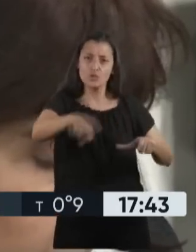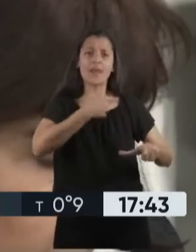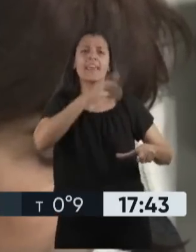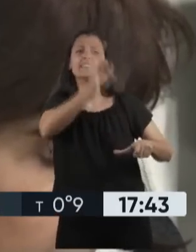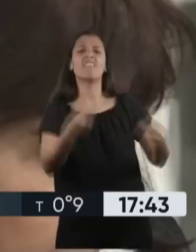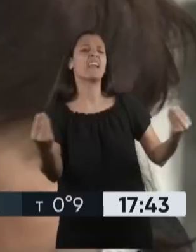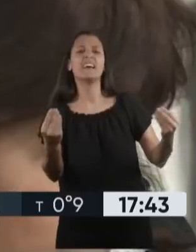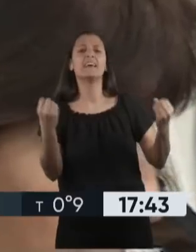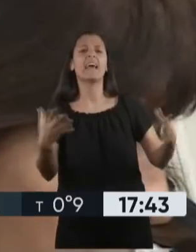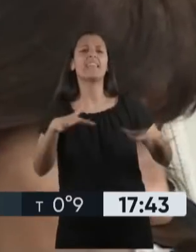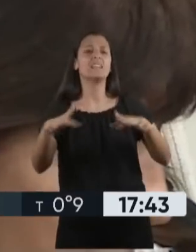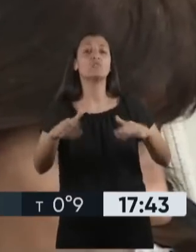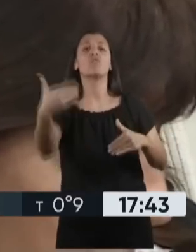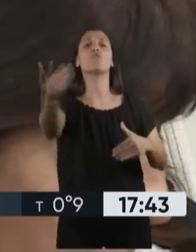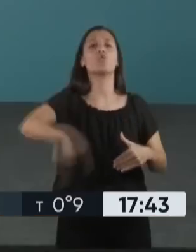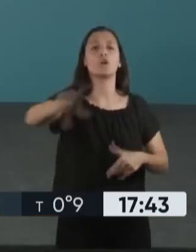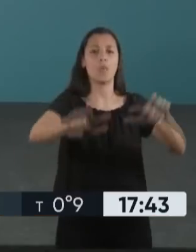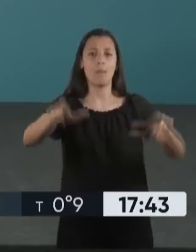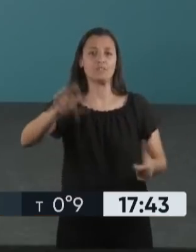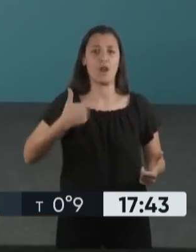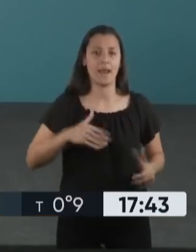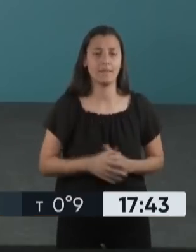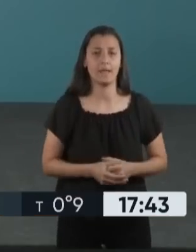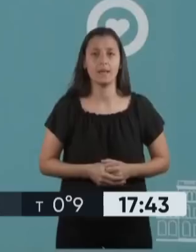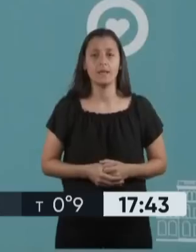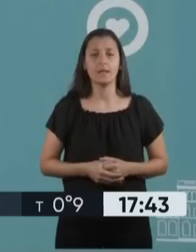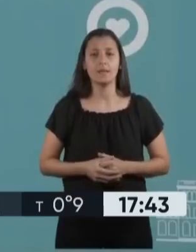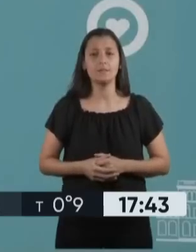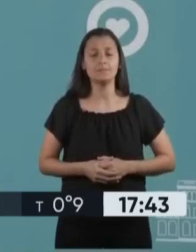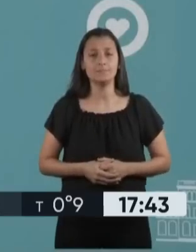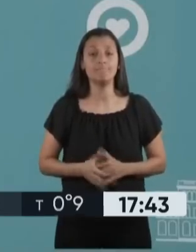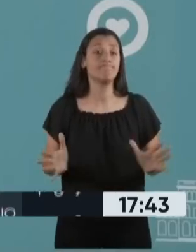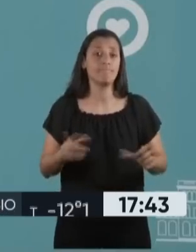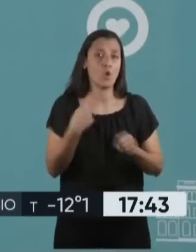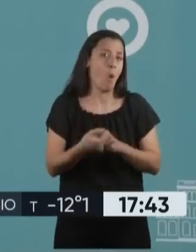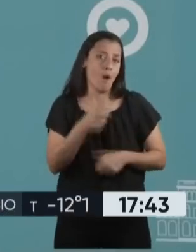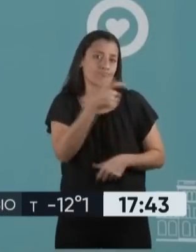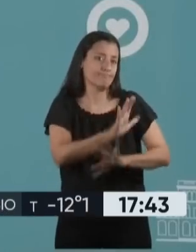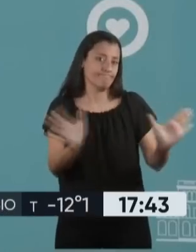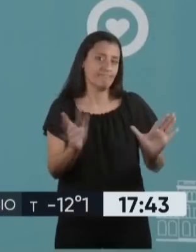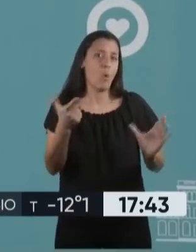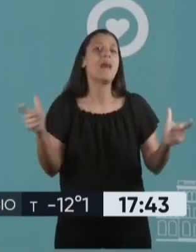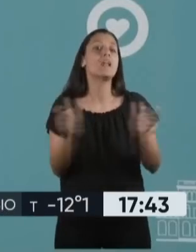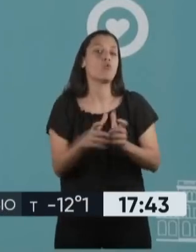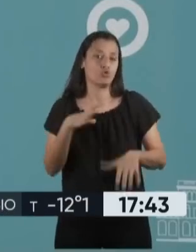pasar con ellos, con el futuro de todos. Acá ya ha habido ninguna reunión, Mariel, así que no puedo dar esa respuesta. Muchas gracias.